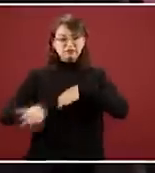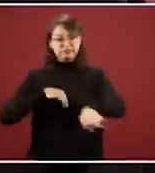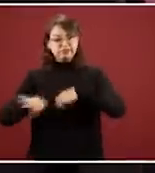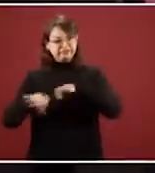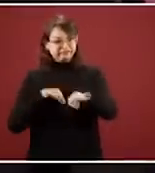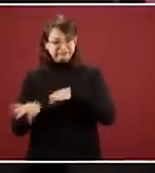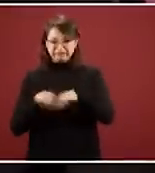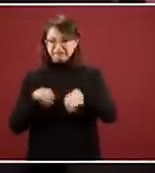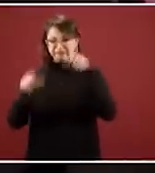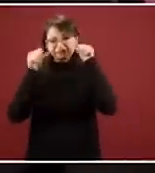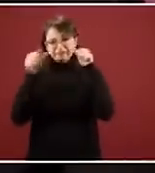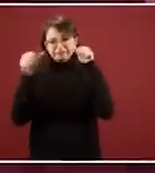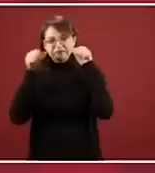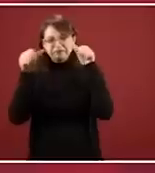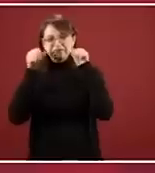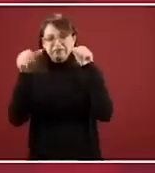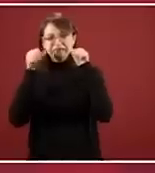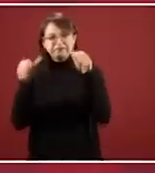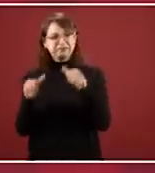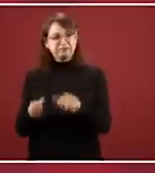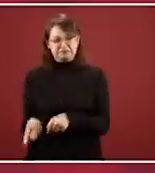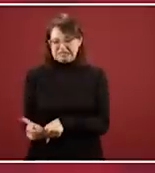Ya tendremos tiempo para